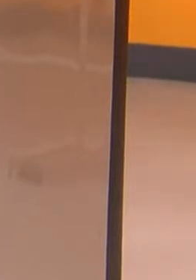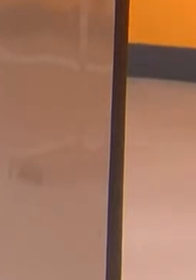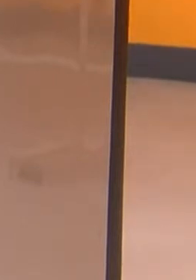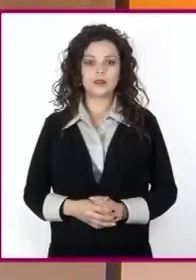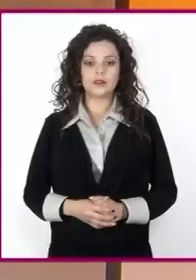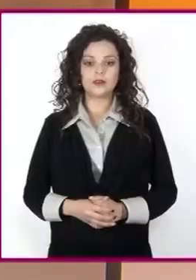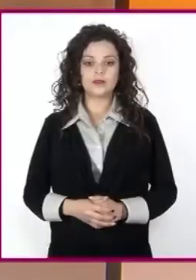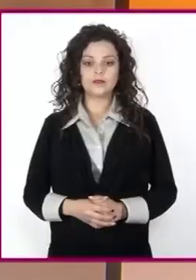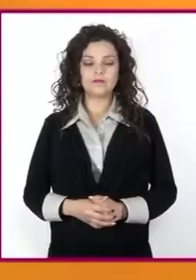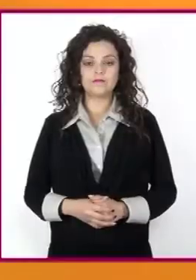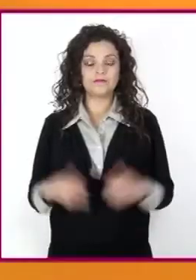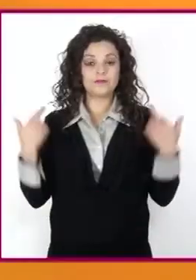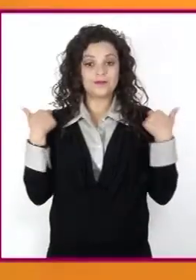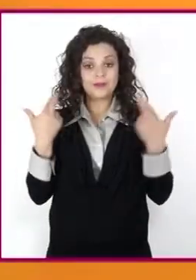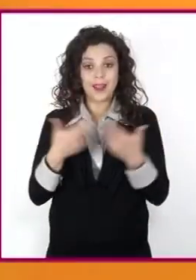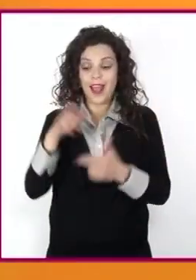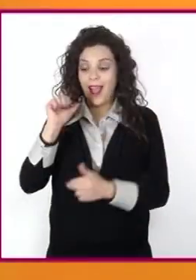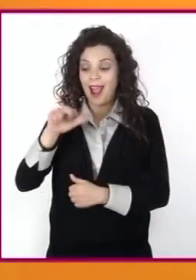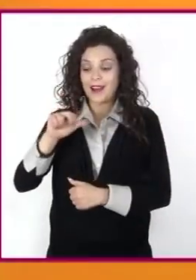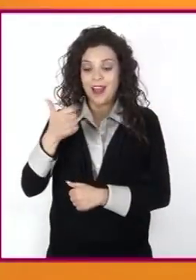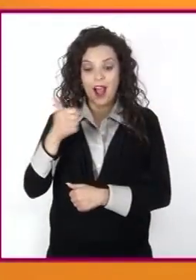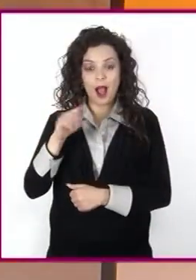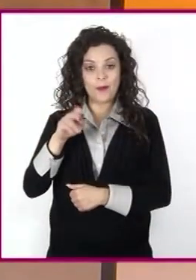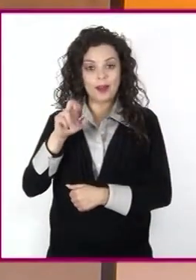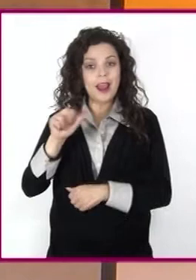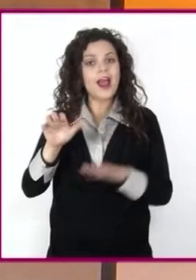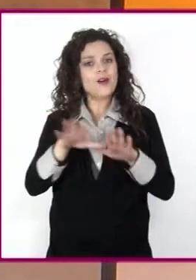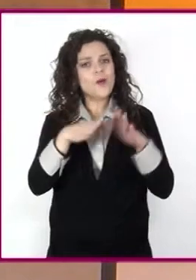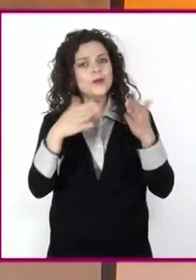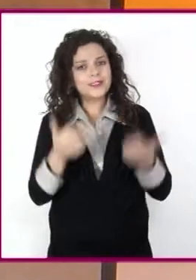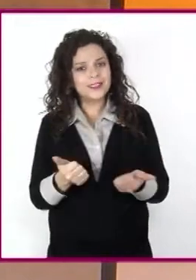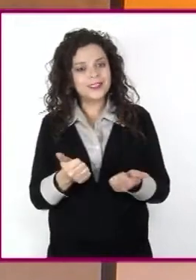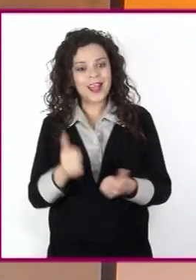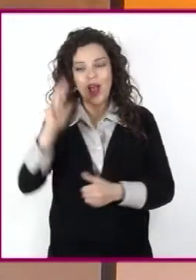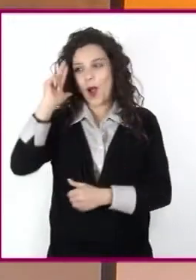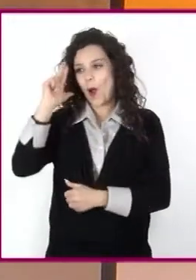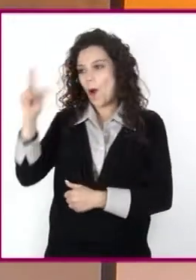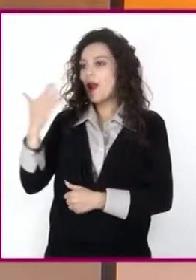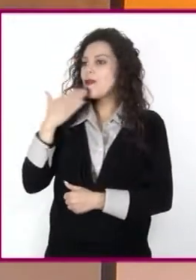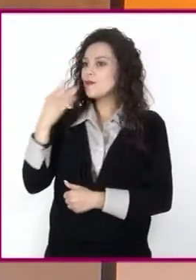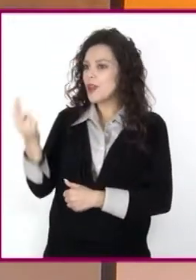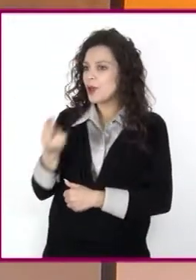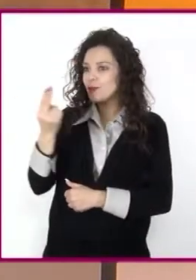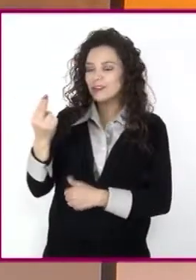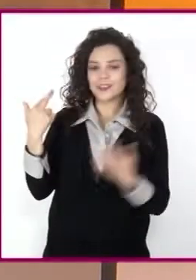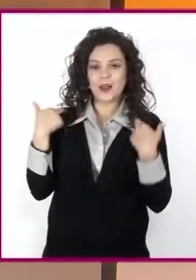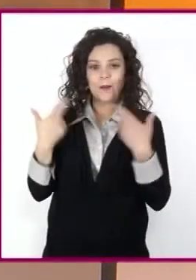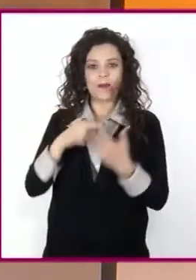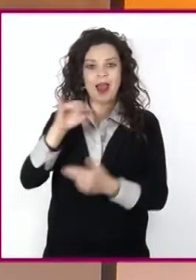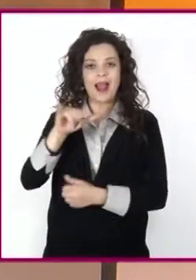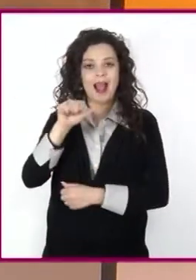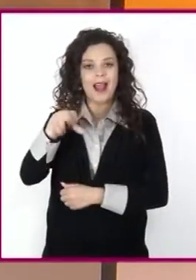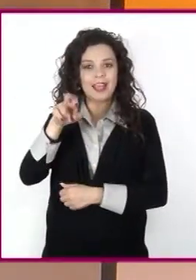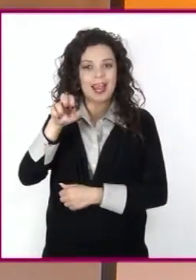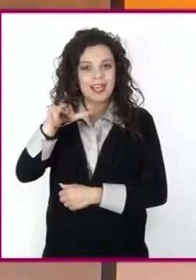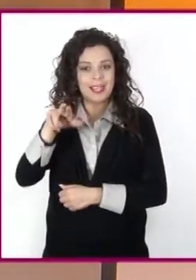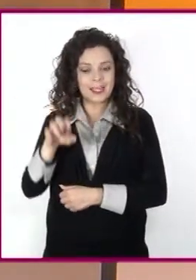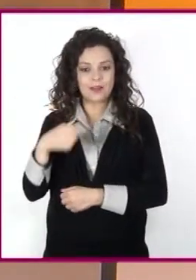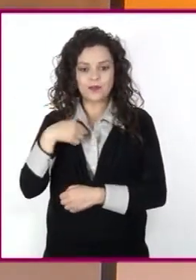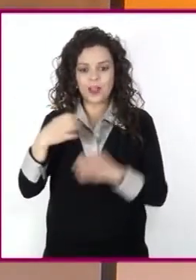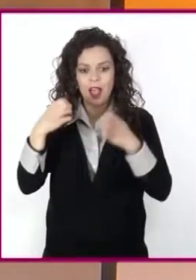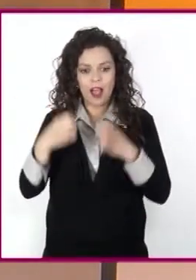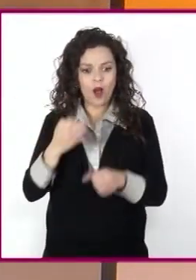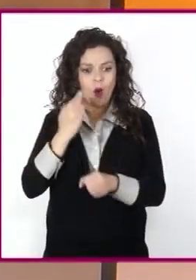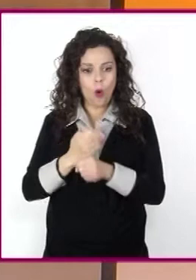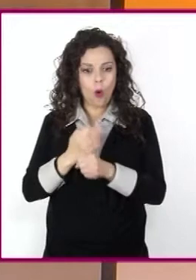Maestra Ana Gabriela, ¿cómo ha estado? Hola, maestra Jacqueline, muy bien. ¿Y usted? Estoy aquí resolviendo un crucigrama. Sí, a